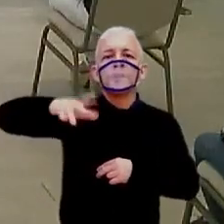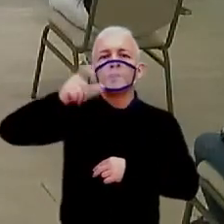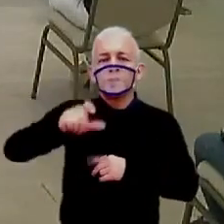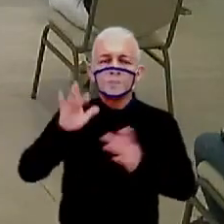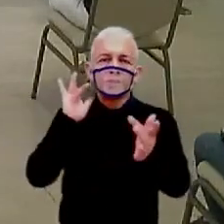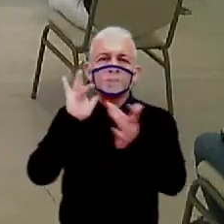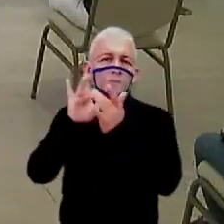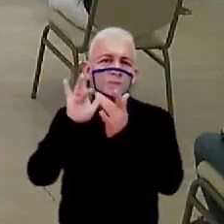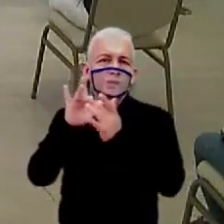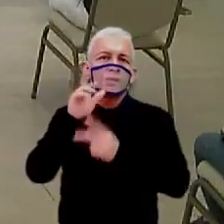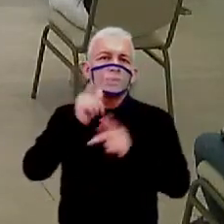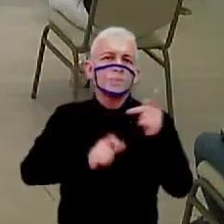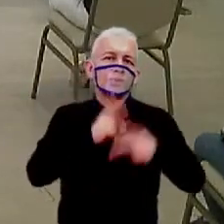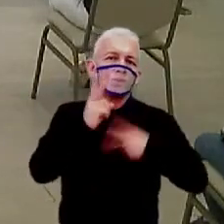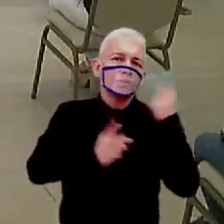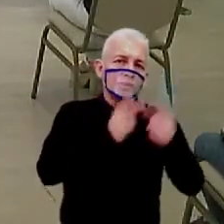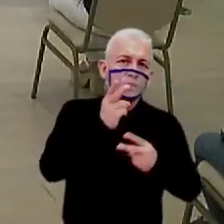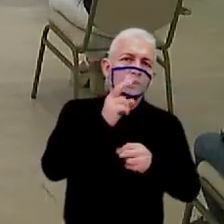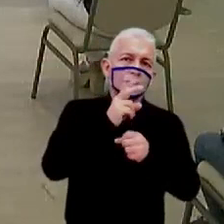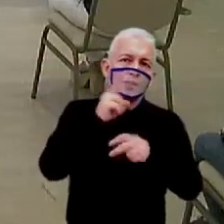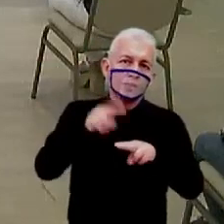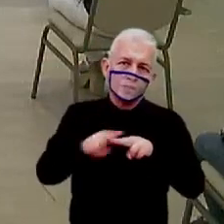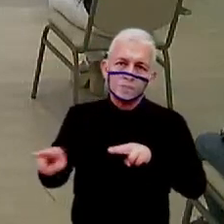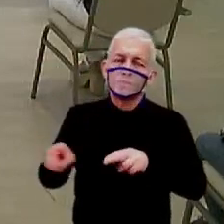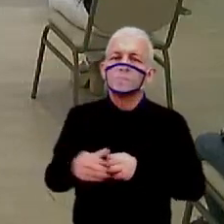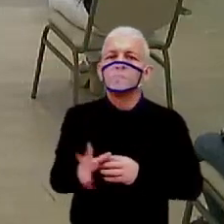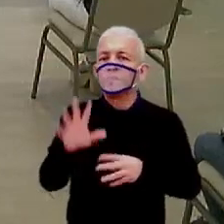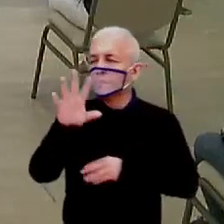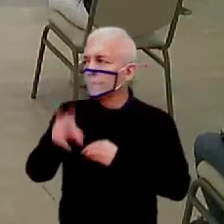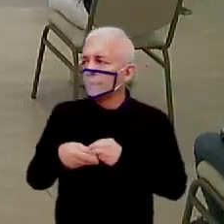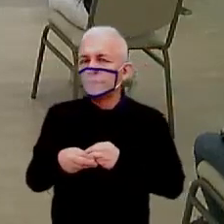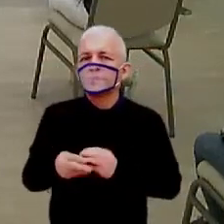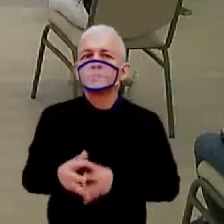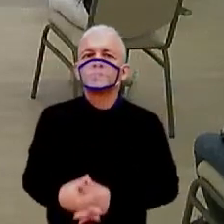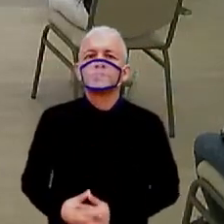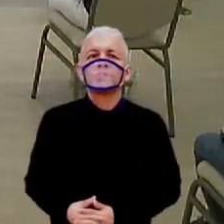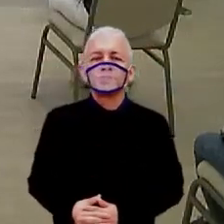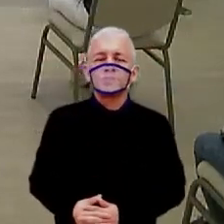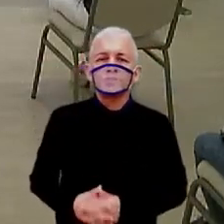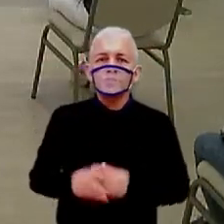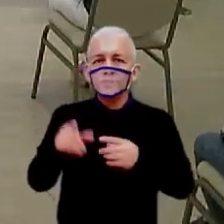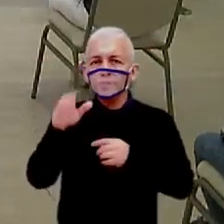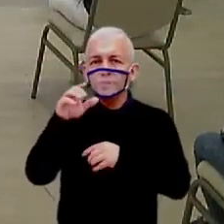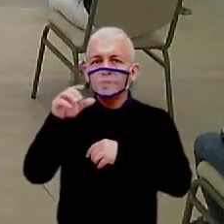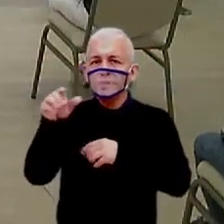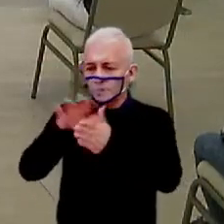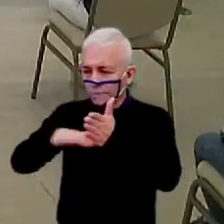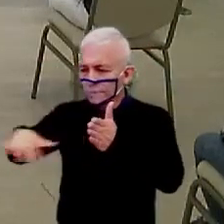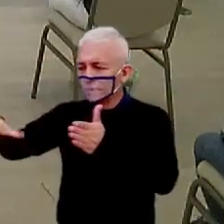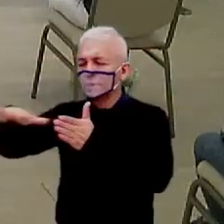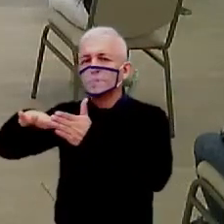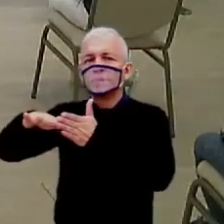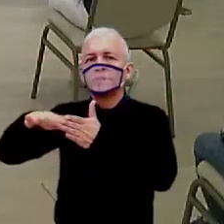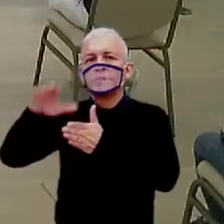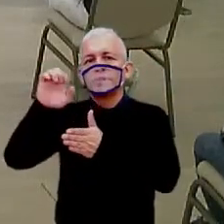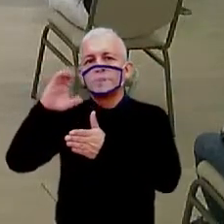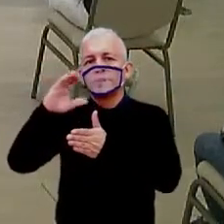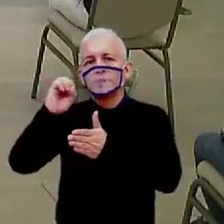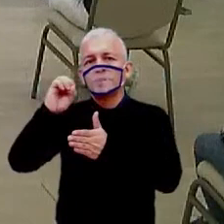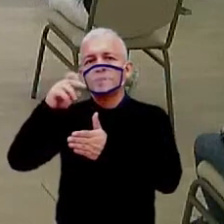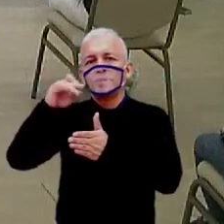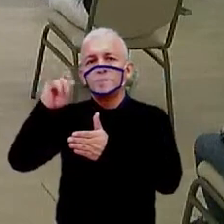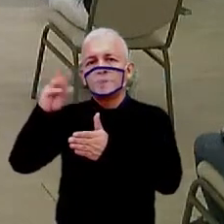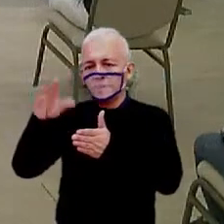humano, al turista, con la naturaleza. También rematando el proyecto del ecoparque, tenemos lo que les comentábamos, otras